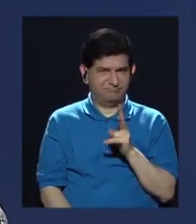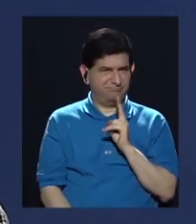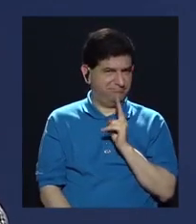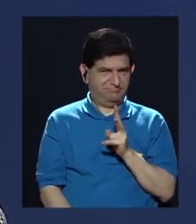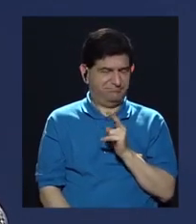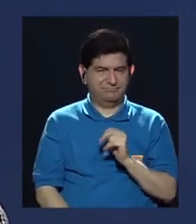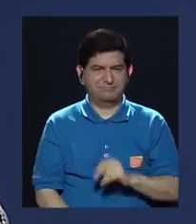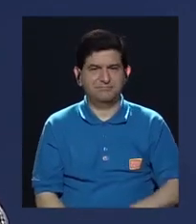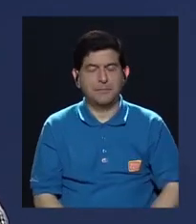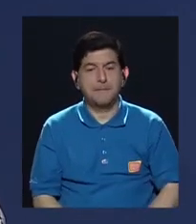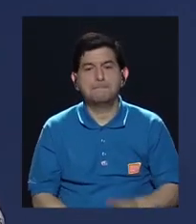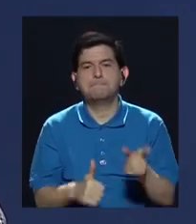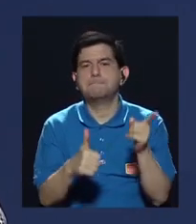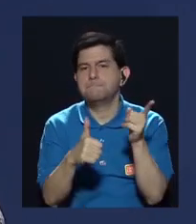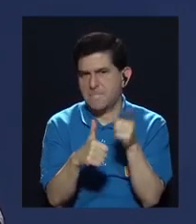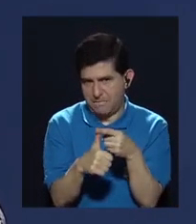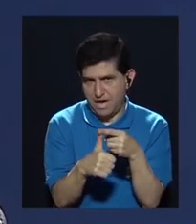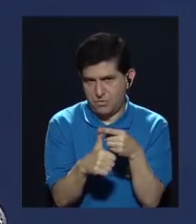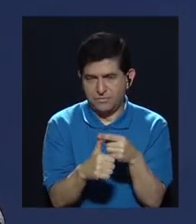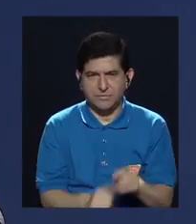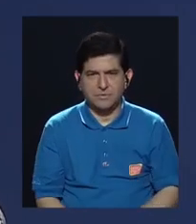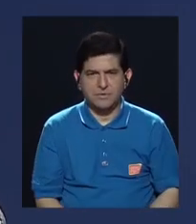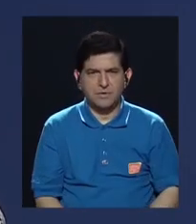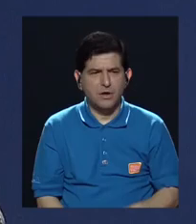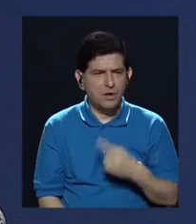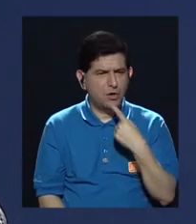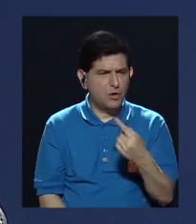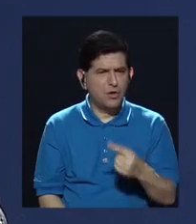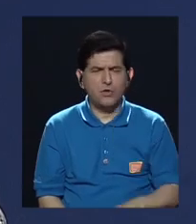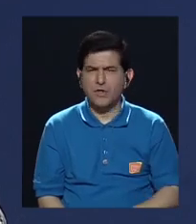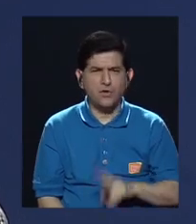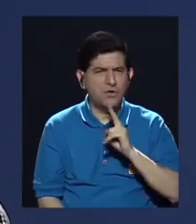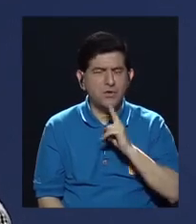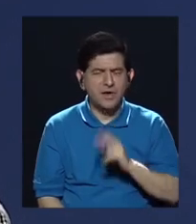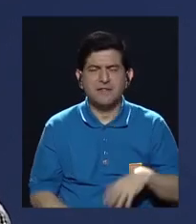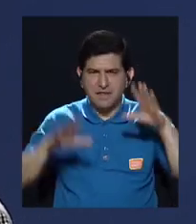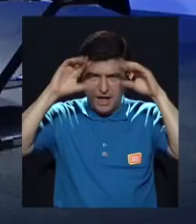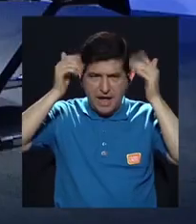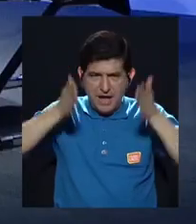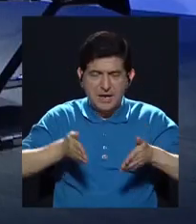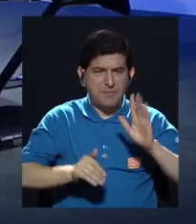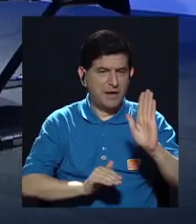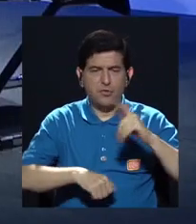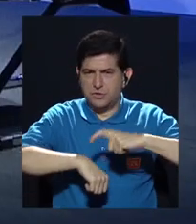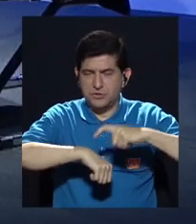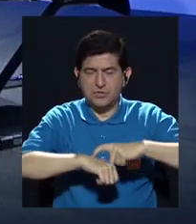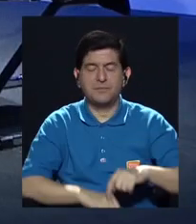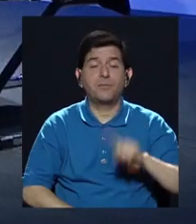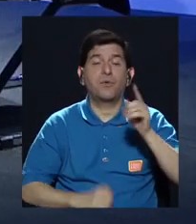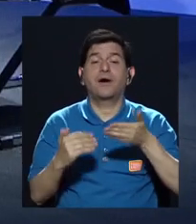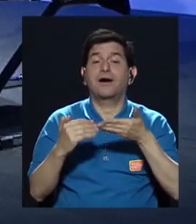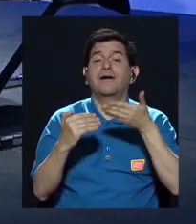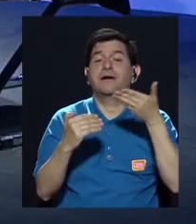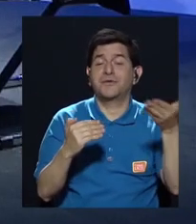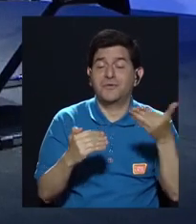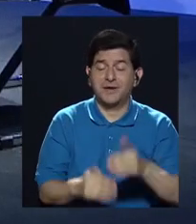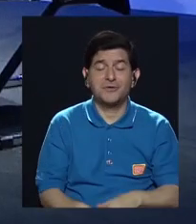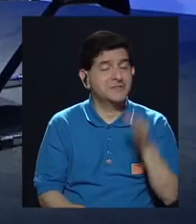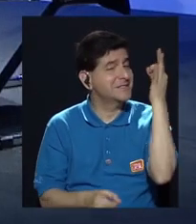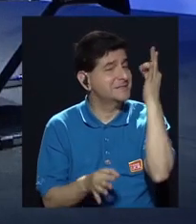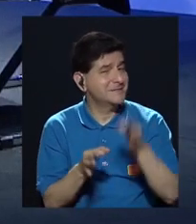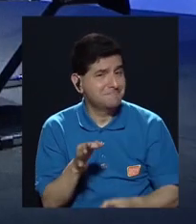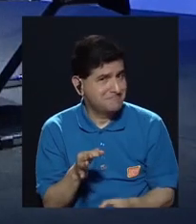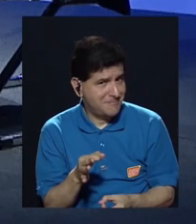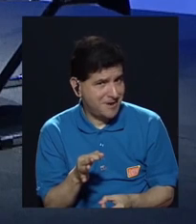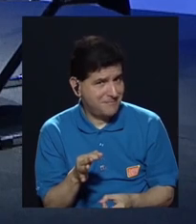cierto. Bueno, en primer lugar hay... ¿Lo desmintió el embajador en la época? No, es que hay una cosa muy